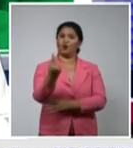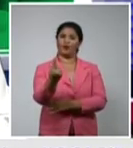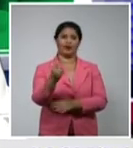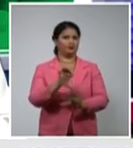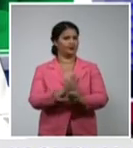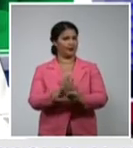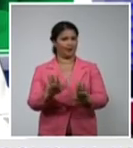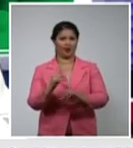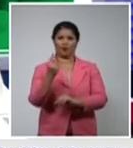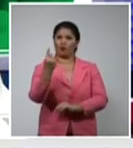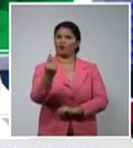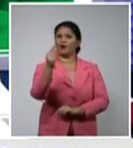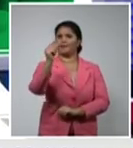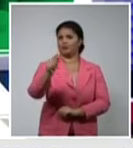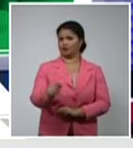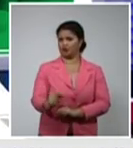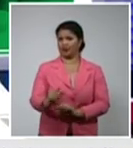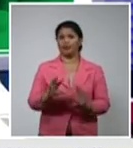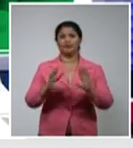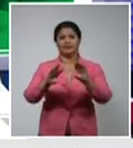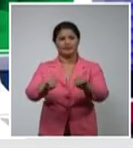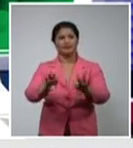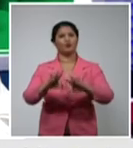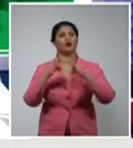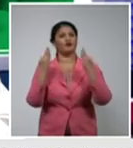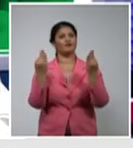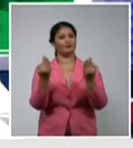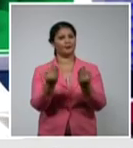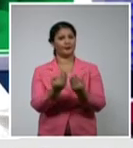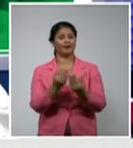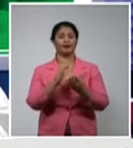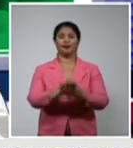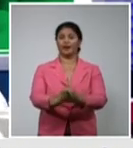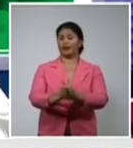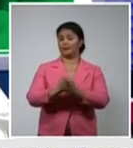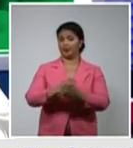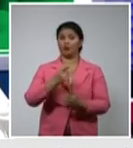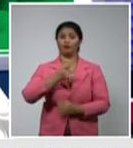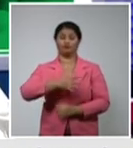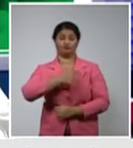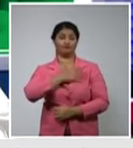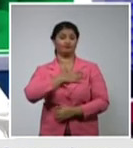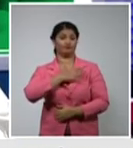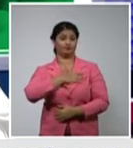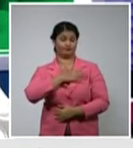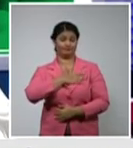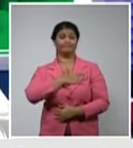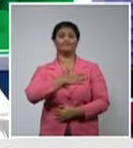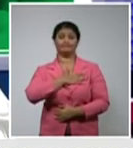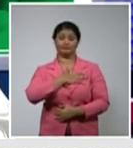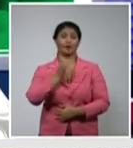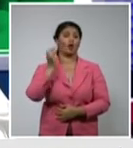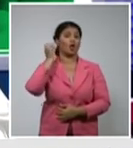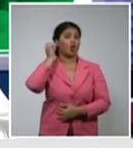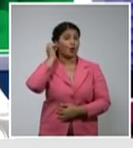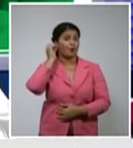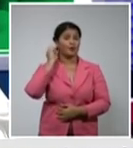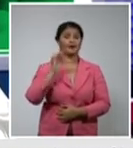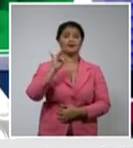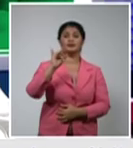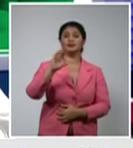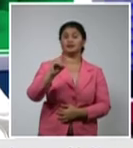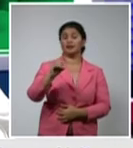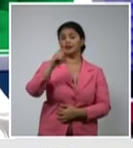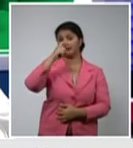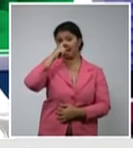Damos las condolencias a familiares y amistades. Estamos hablando de una paciente de 70 años de edad